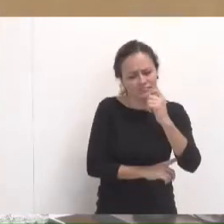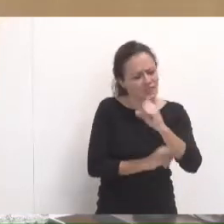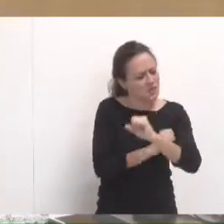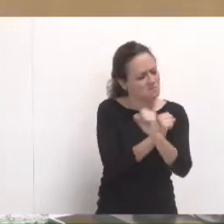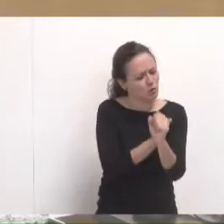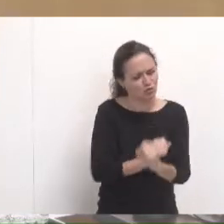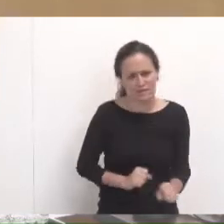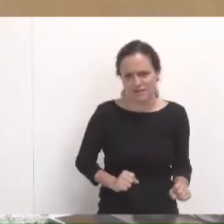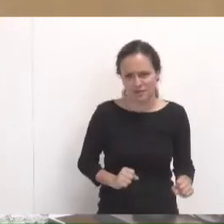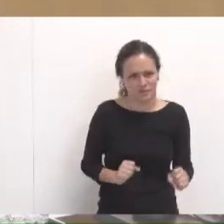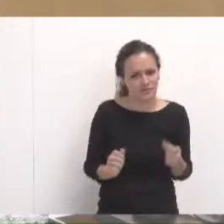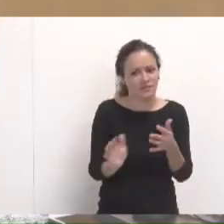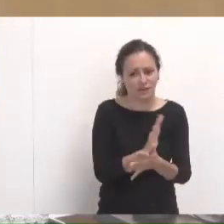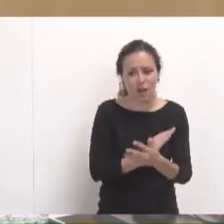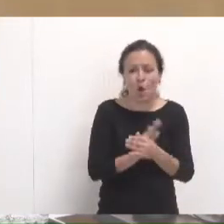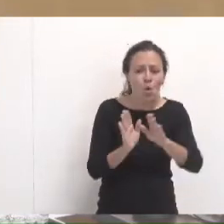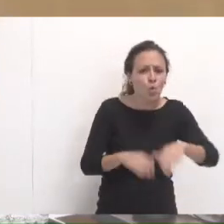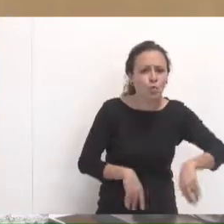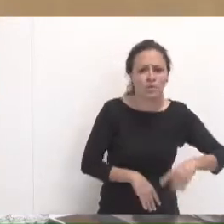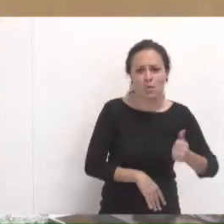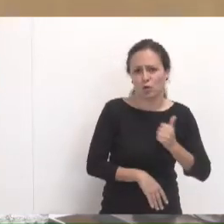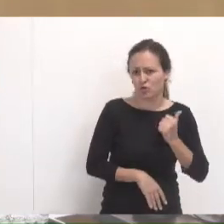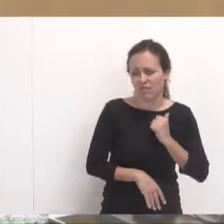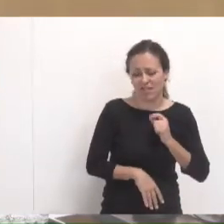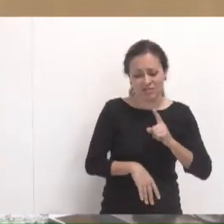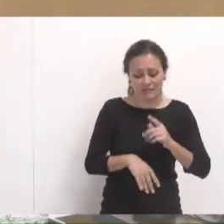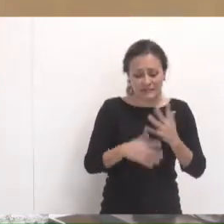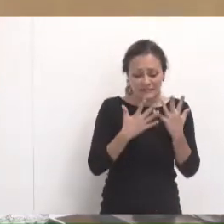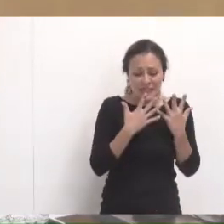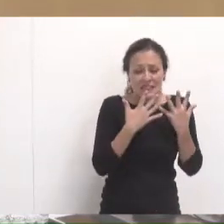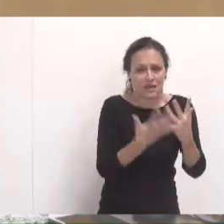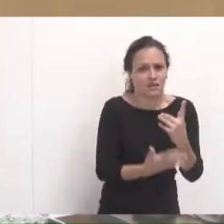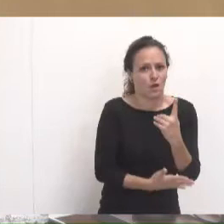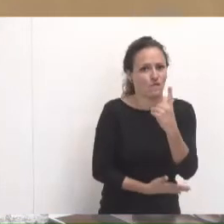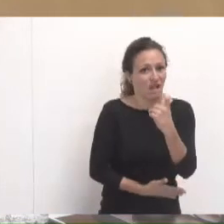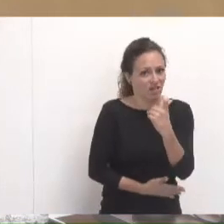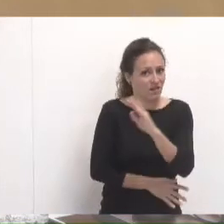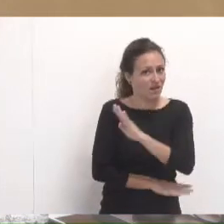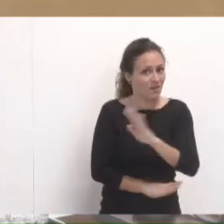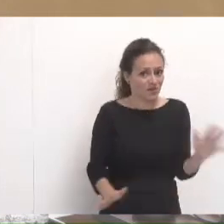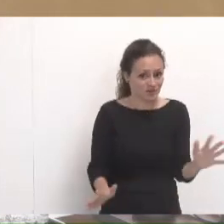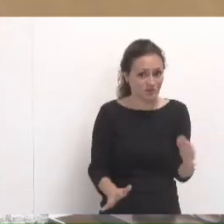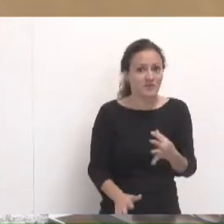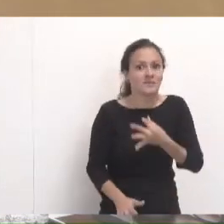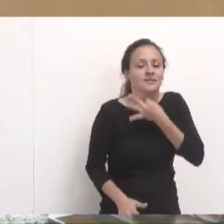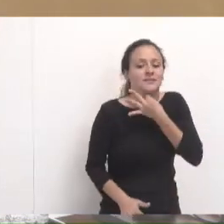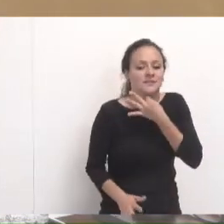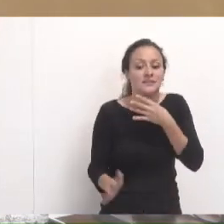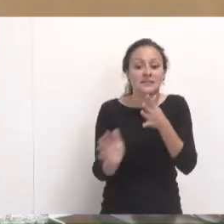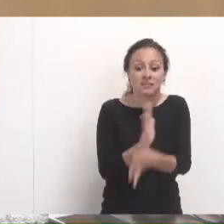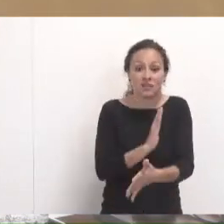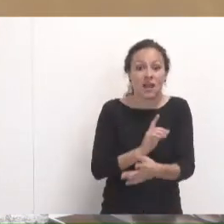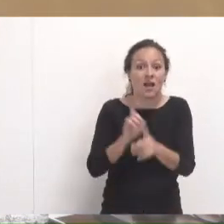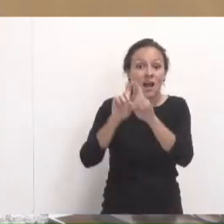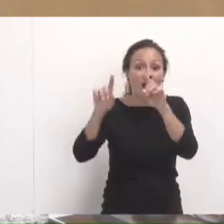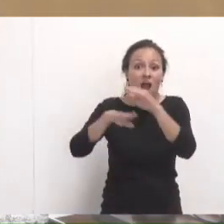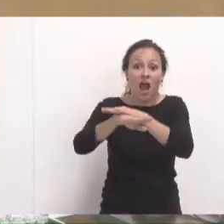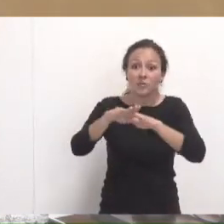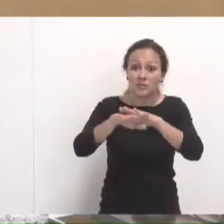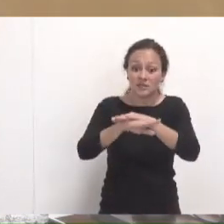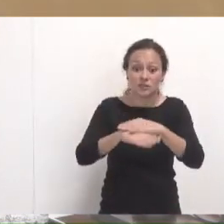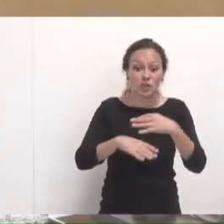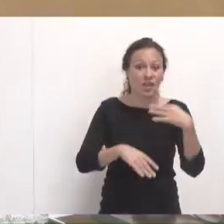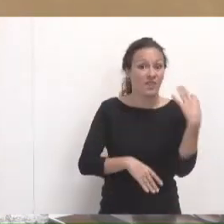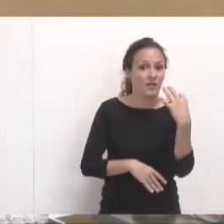última oportunidad. Nos quedan 10 años. Y esa última oportunidad significa que las administraciones tenemos que